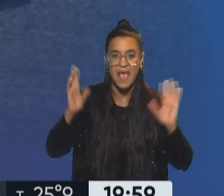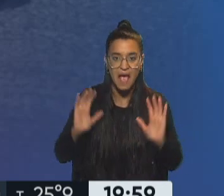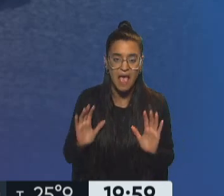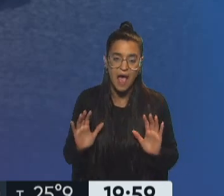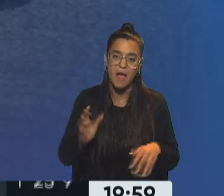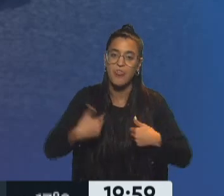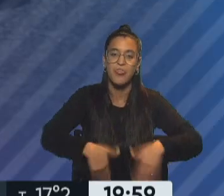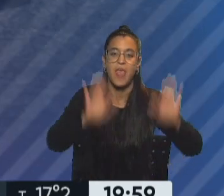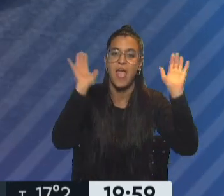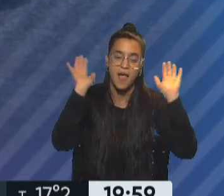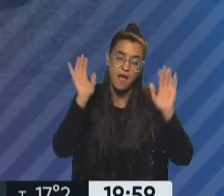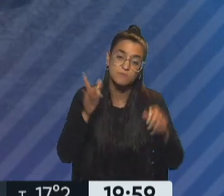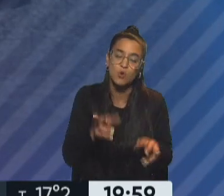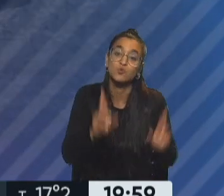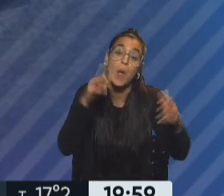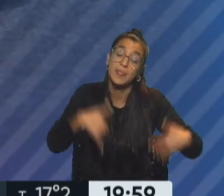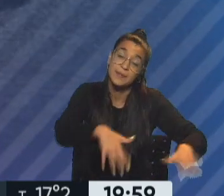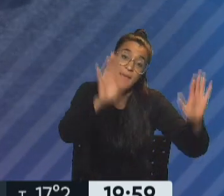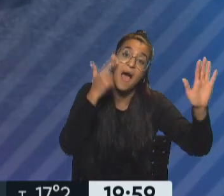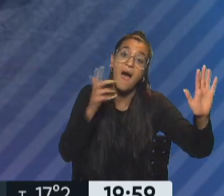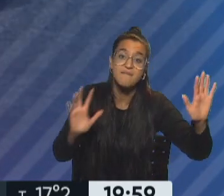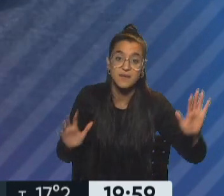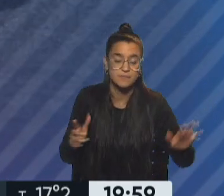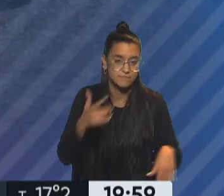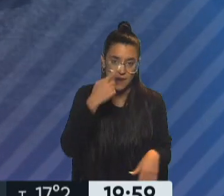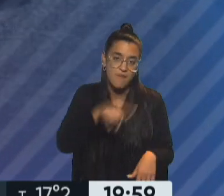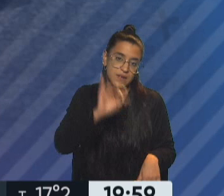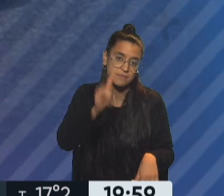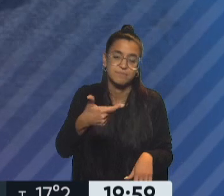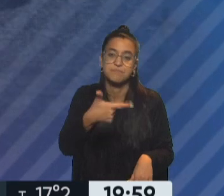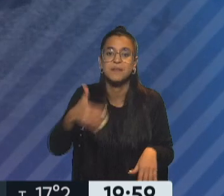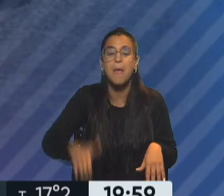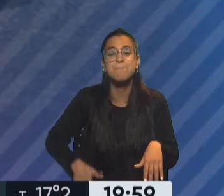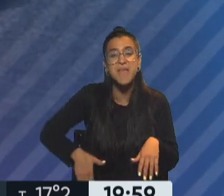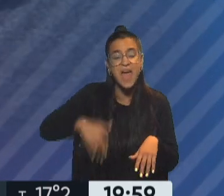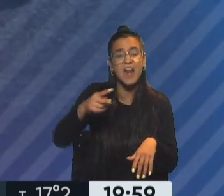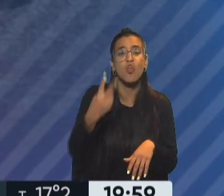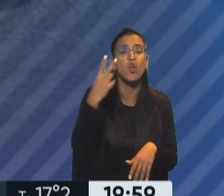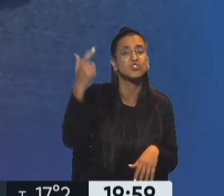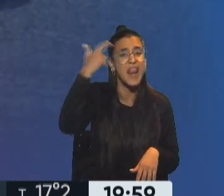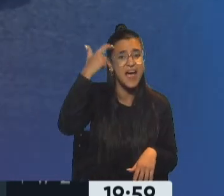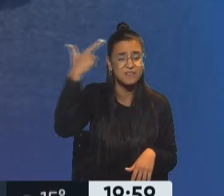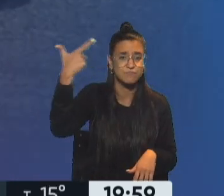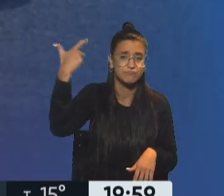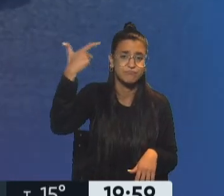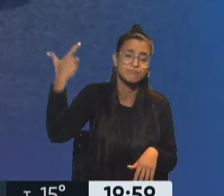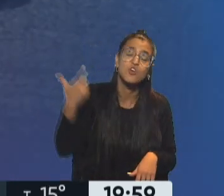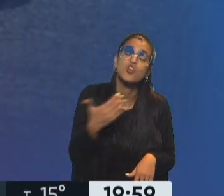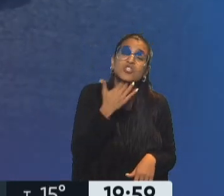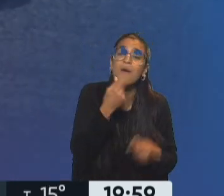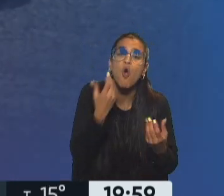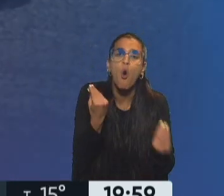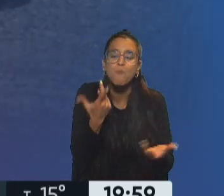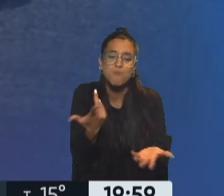haberlo dejado librado a su suerte. Finalmente recibió un disparo en la pierna, dos disparos en la cabeza, no está claro cómo es la